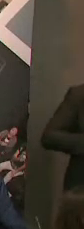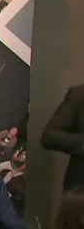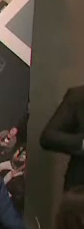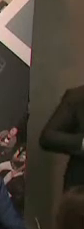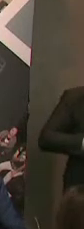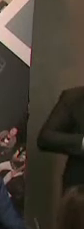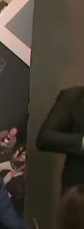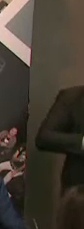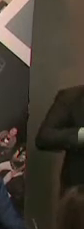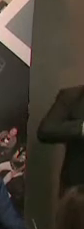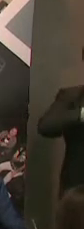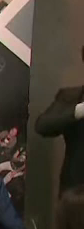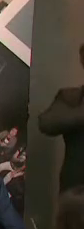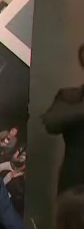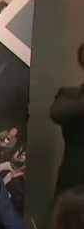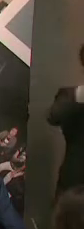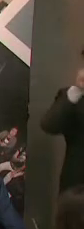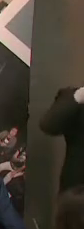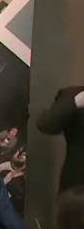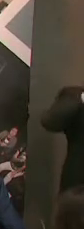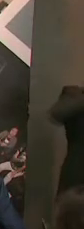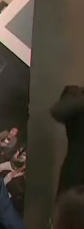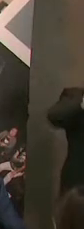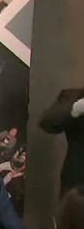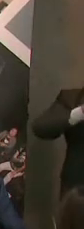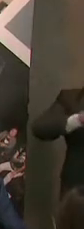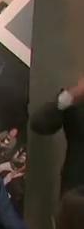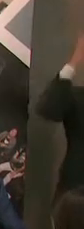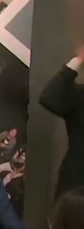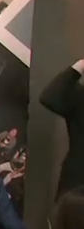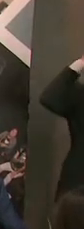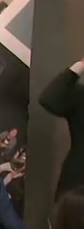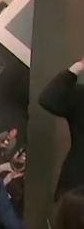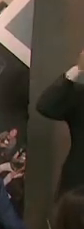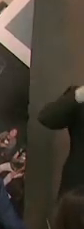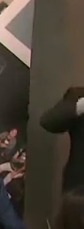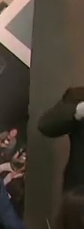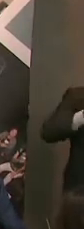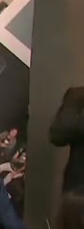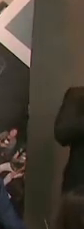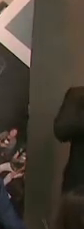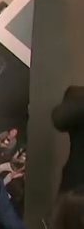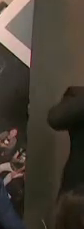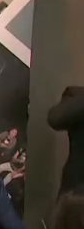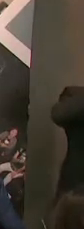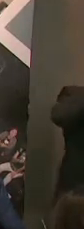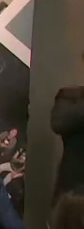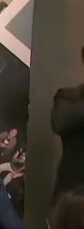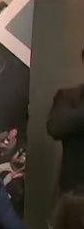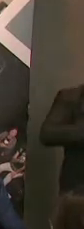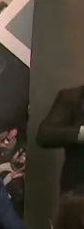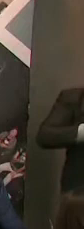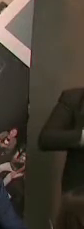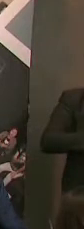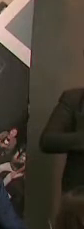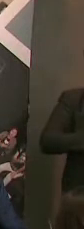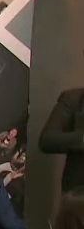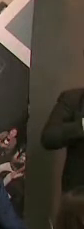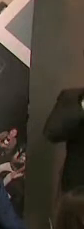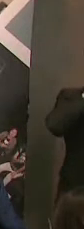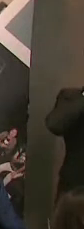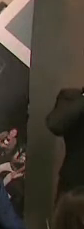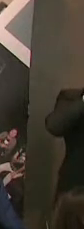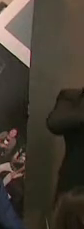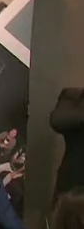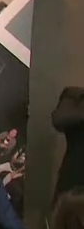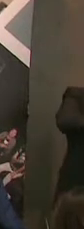por supuesto, coincidir con tantas mujeres lideresas, con hombres también muy comprometidos con el tema de los derechos políticos